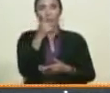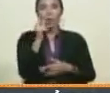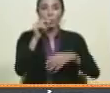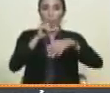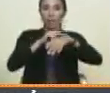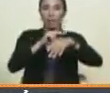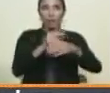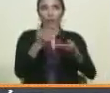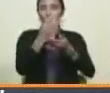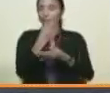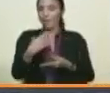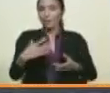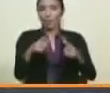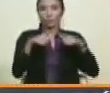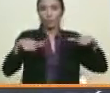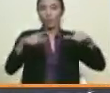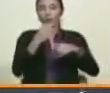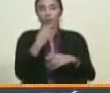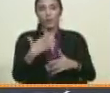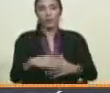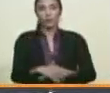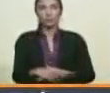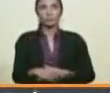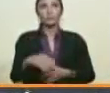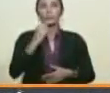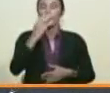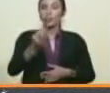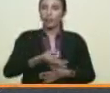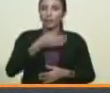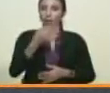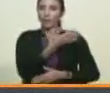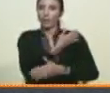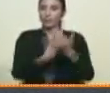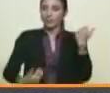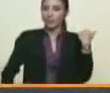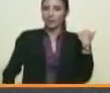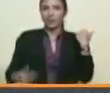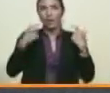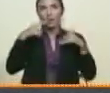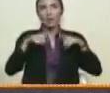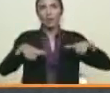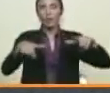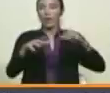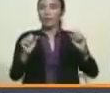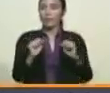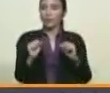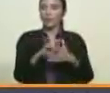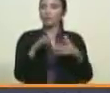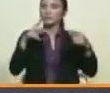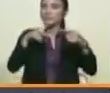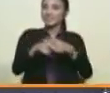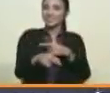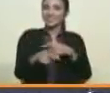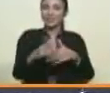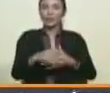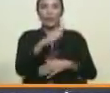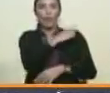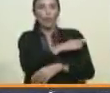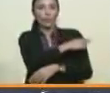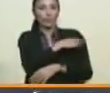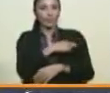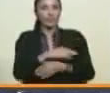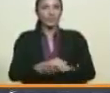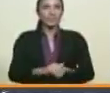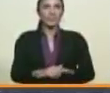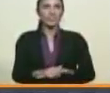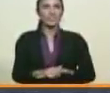bellísimo además bueno muy buenas tardes mi presidente en este nos encontramos aquí en el vigía inaugurando este hospital tipo 4